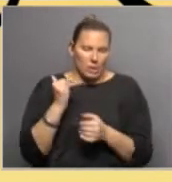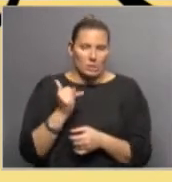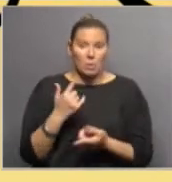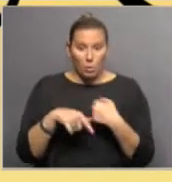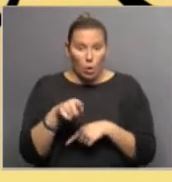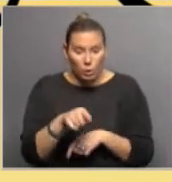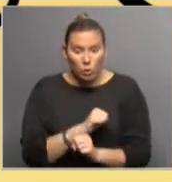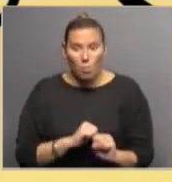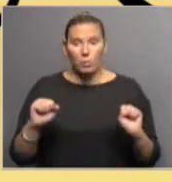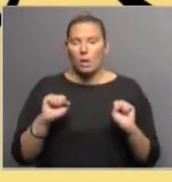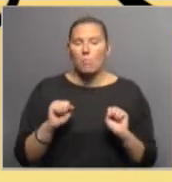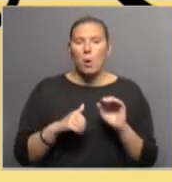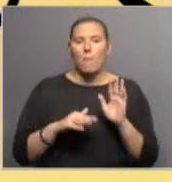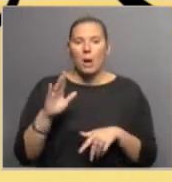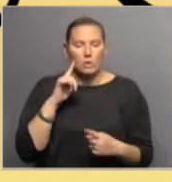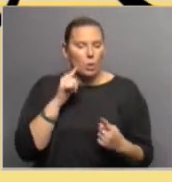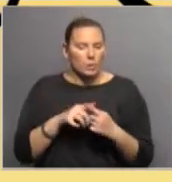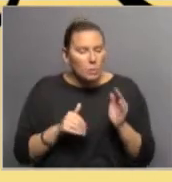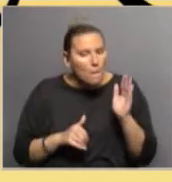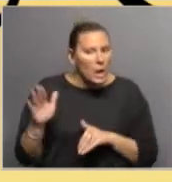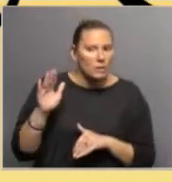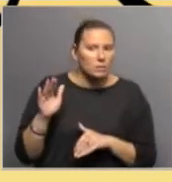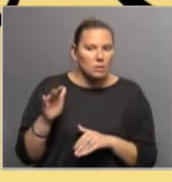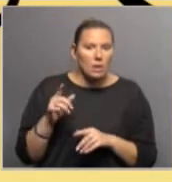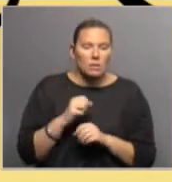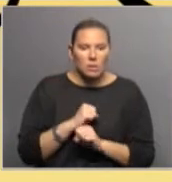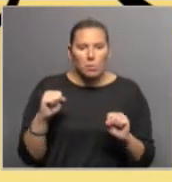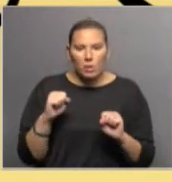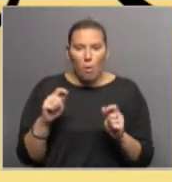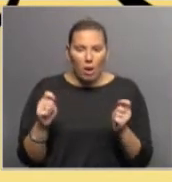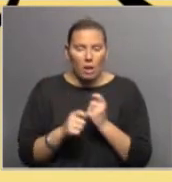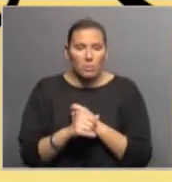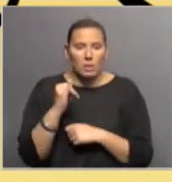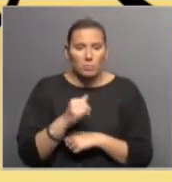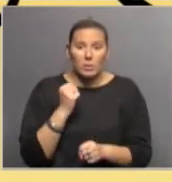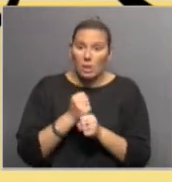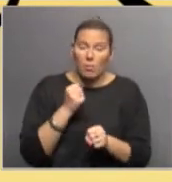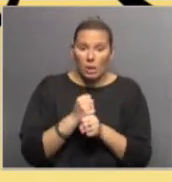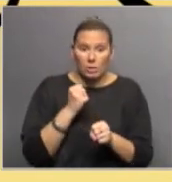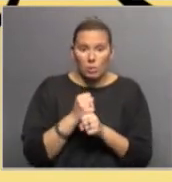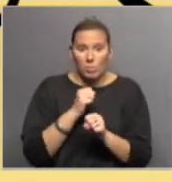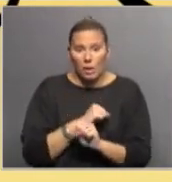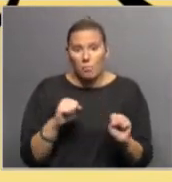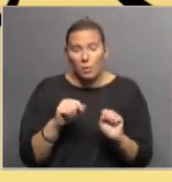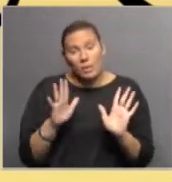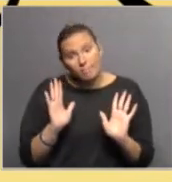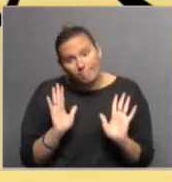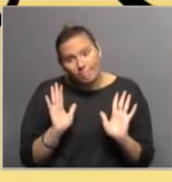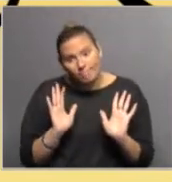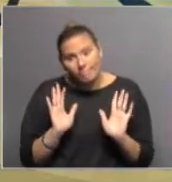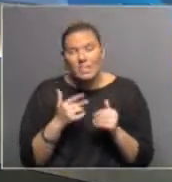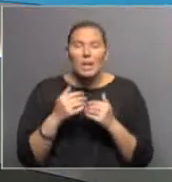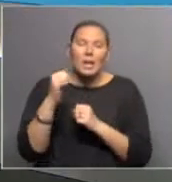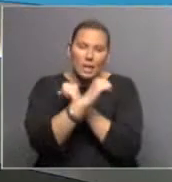esto podríamos llegar a aumentar nuestra ambición, digamos, si logramos efectivamente estos cambios. Y bueno, estamos trabajando para intentar que eso suceda.